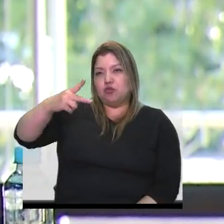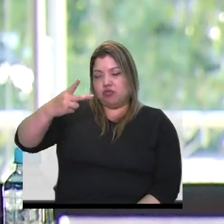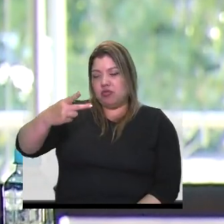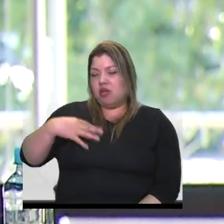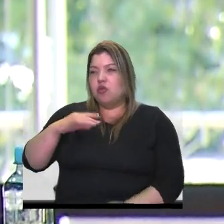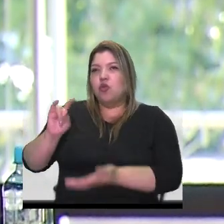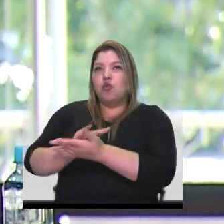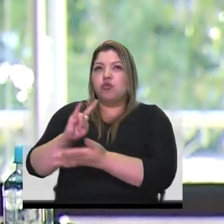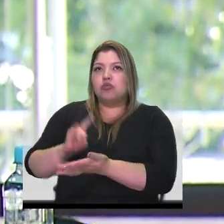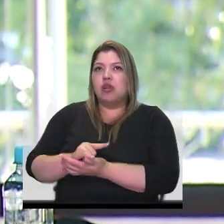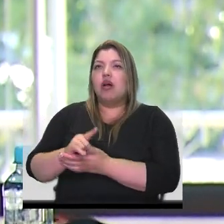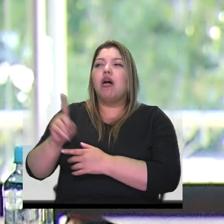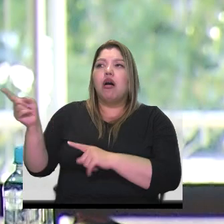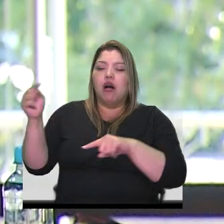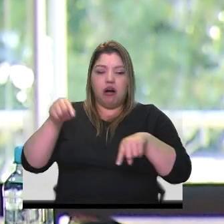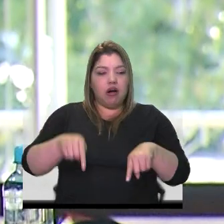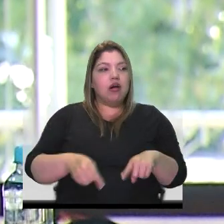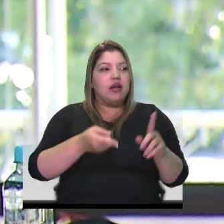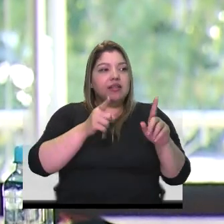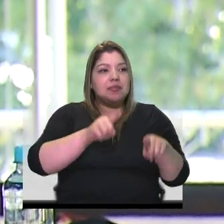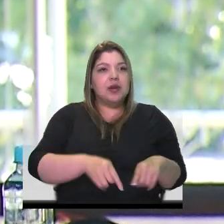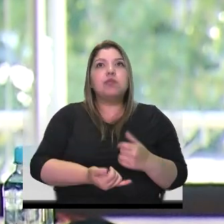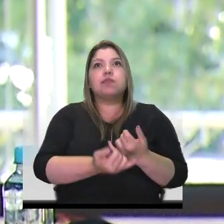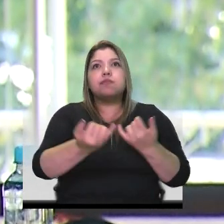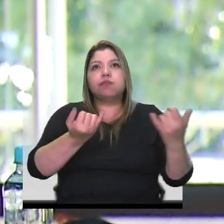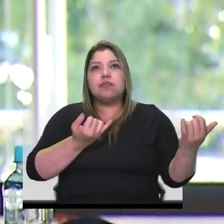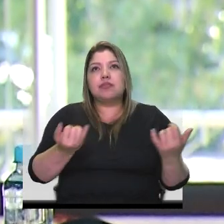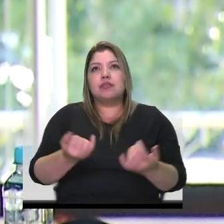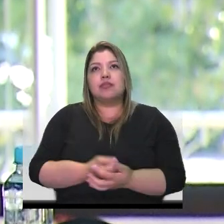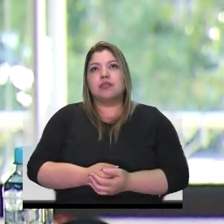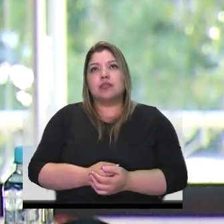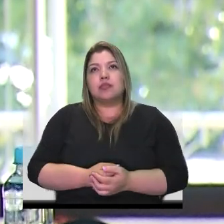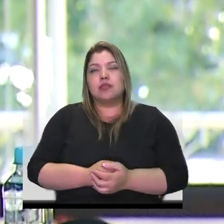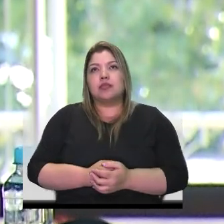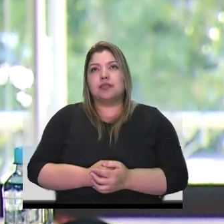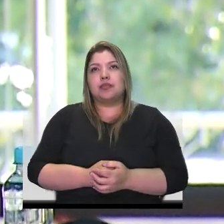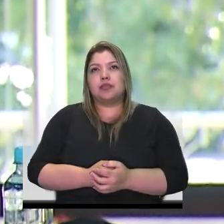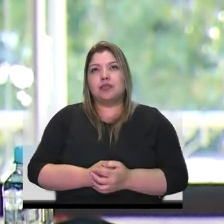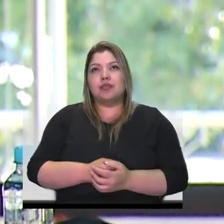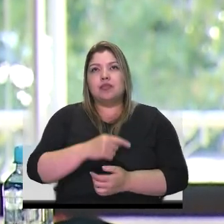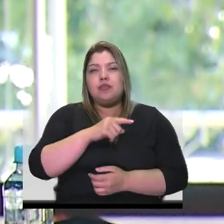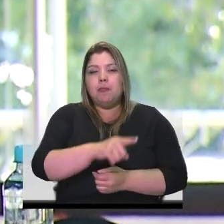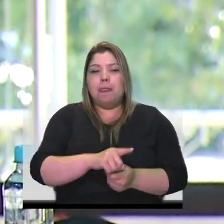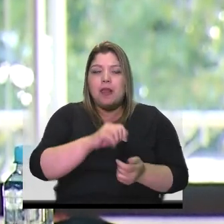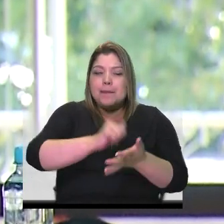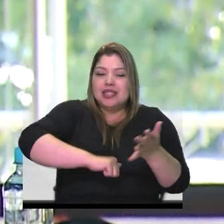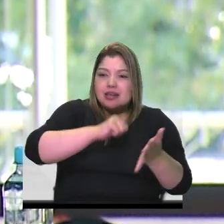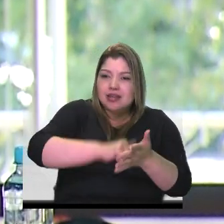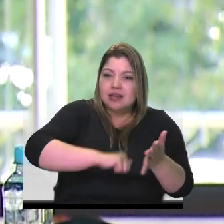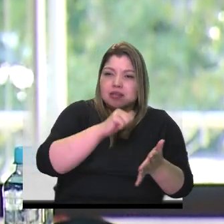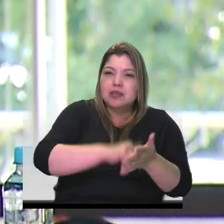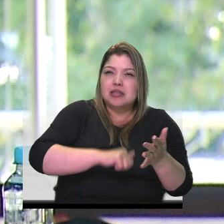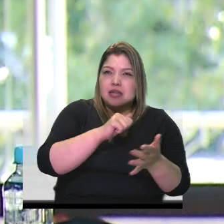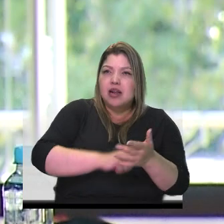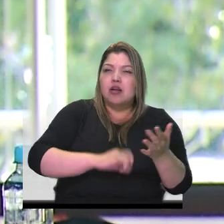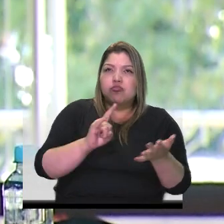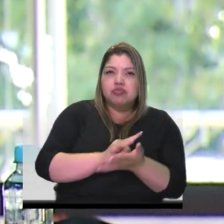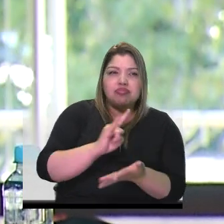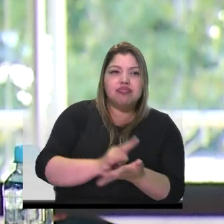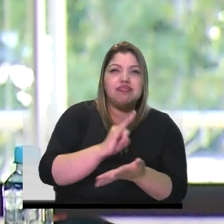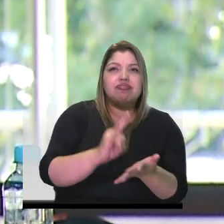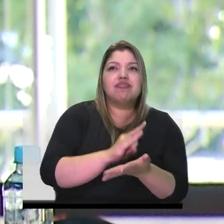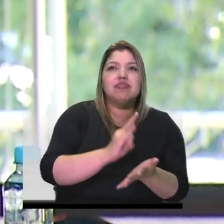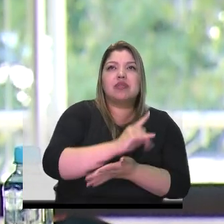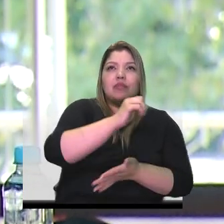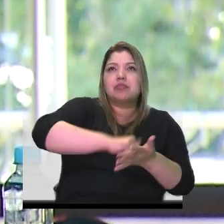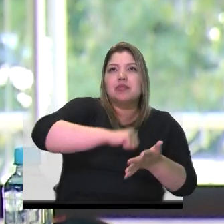está creciendo acá. Pero más allá de eso, o sea, el consumo material que nosotros estamos llevando y que la industria tiene